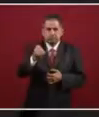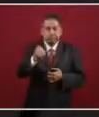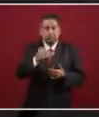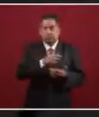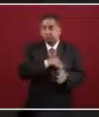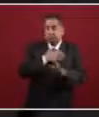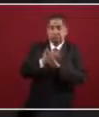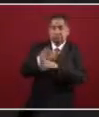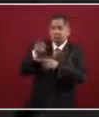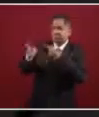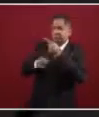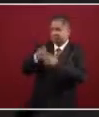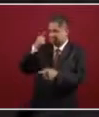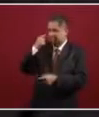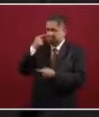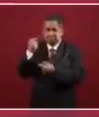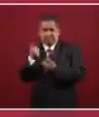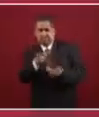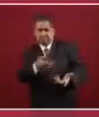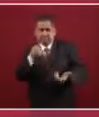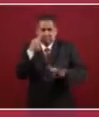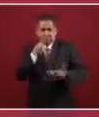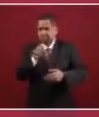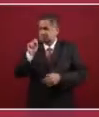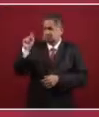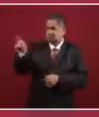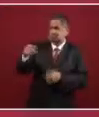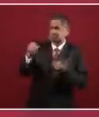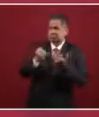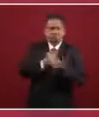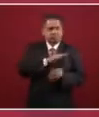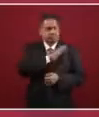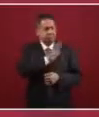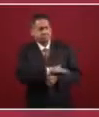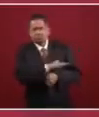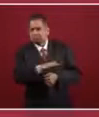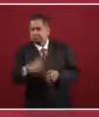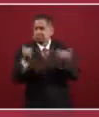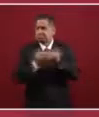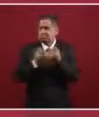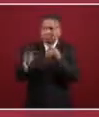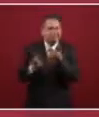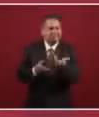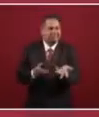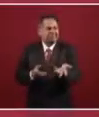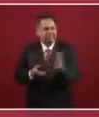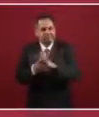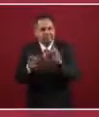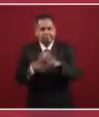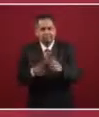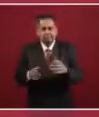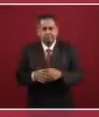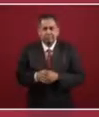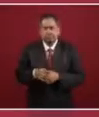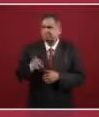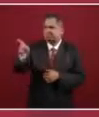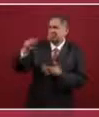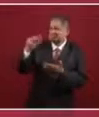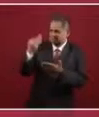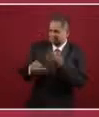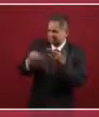adversarios, los que se dedicaron a decir que nos faltaron